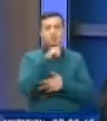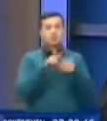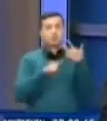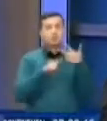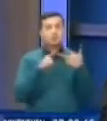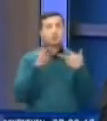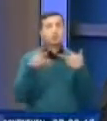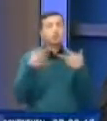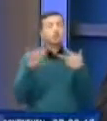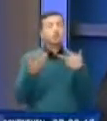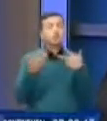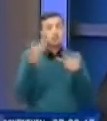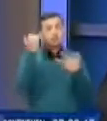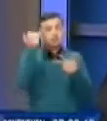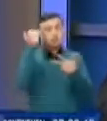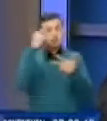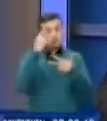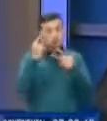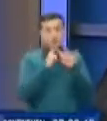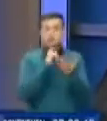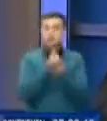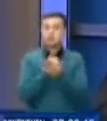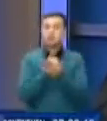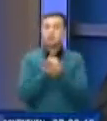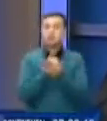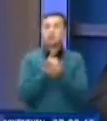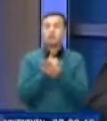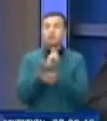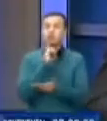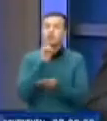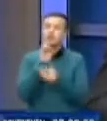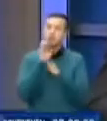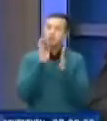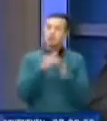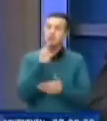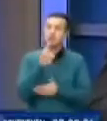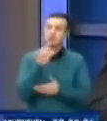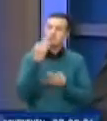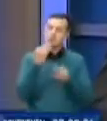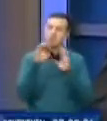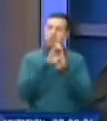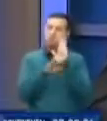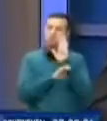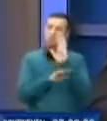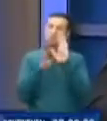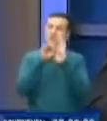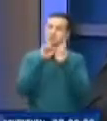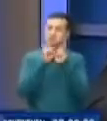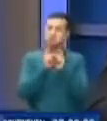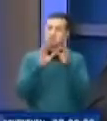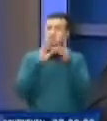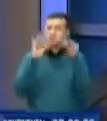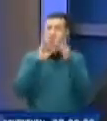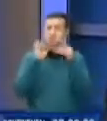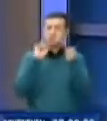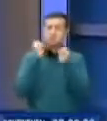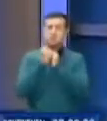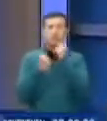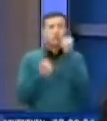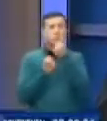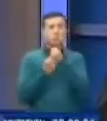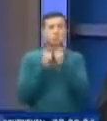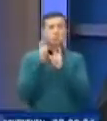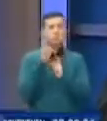pero lo que abunda no estorba dice el pueblo ecuatoriano y esta fue una de las enmiendas de más apoyo popular